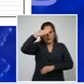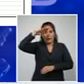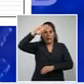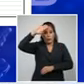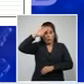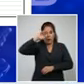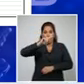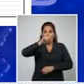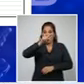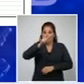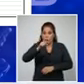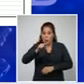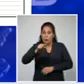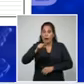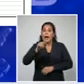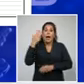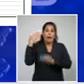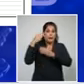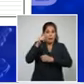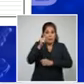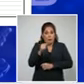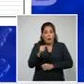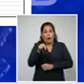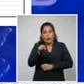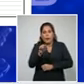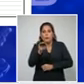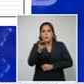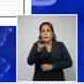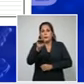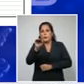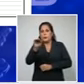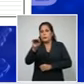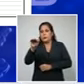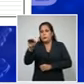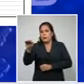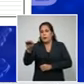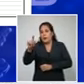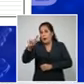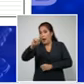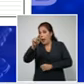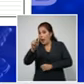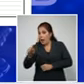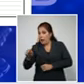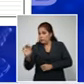curva que si bien no se incrementa, no se logra una disminución,